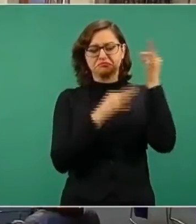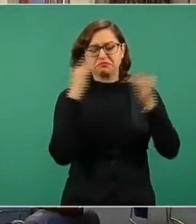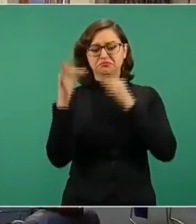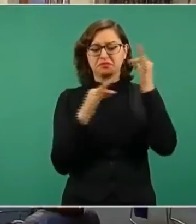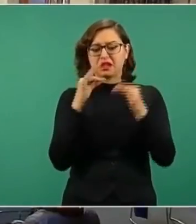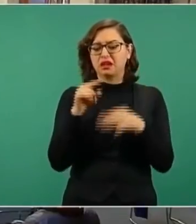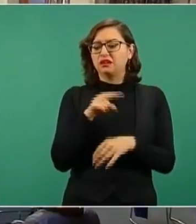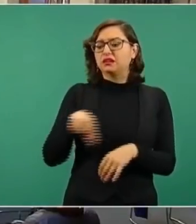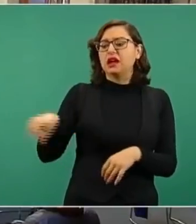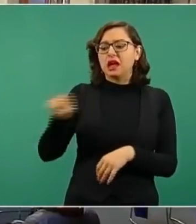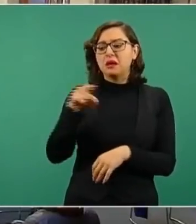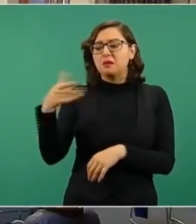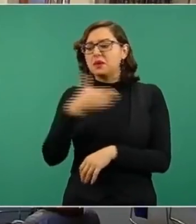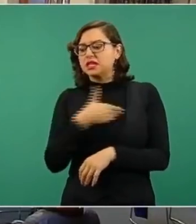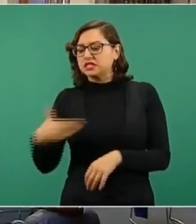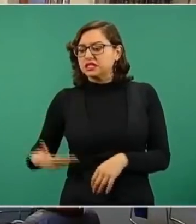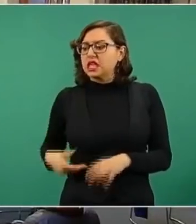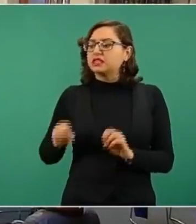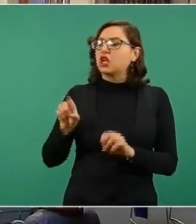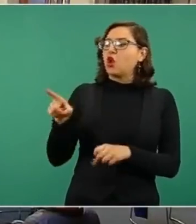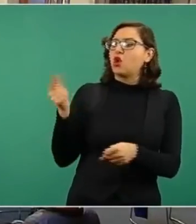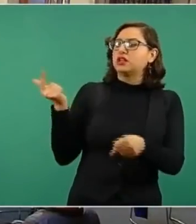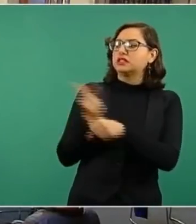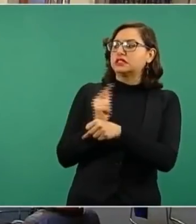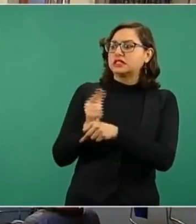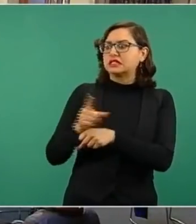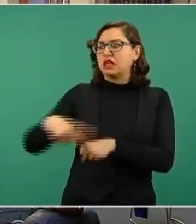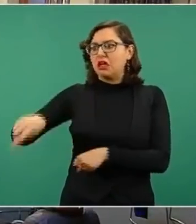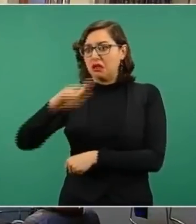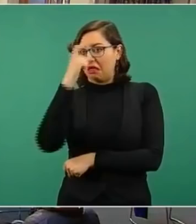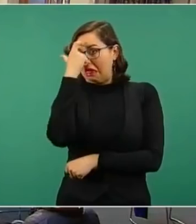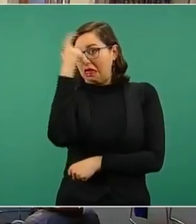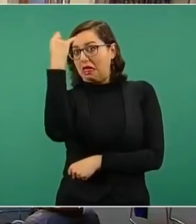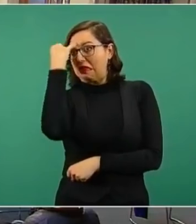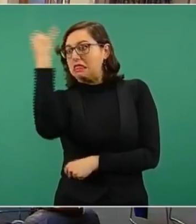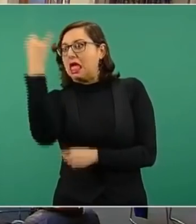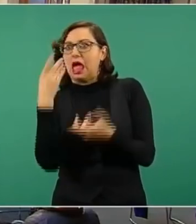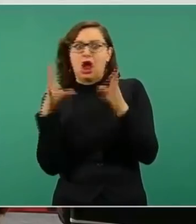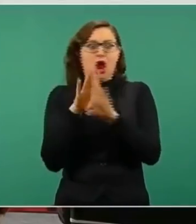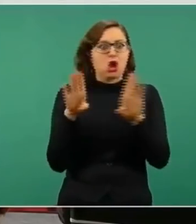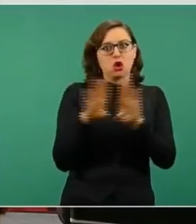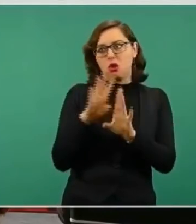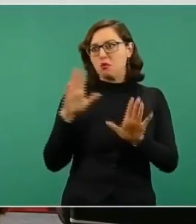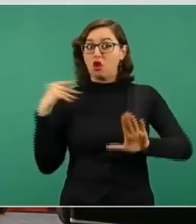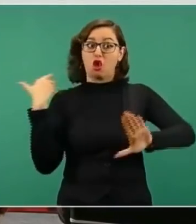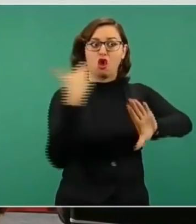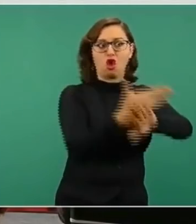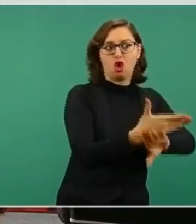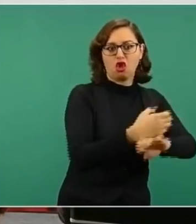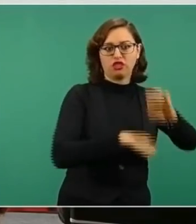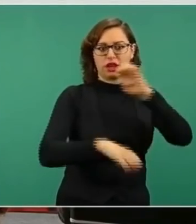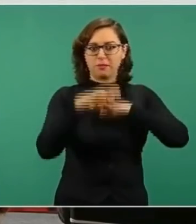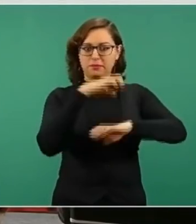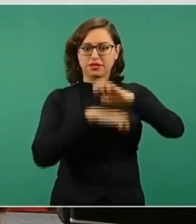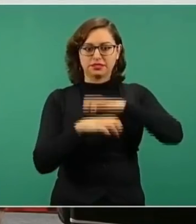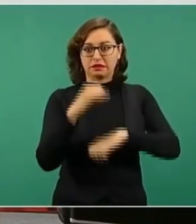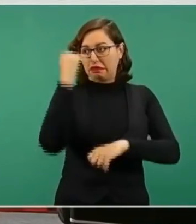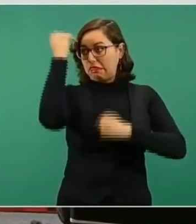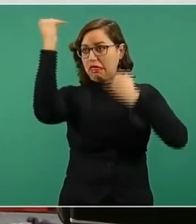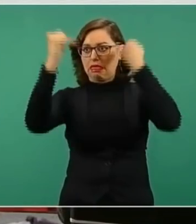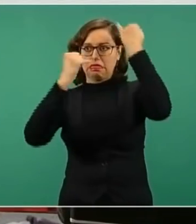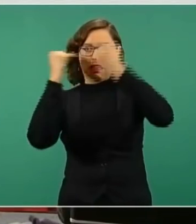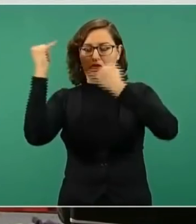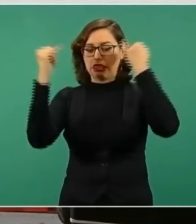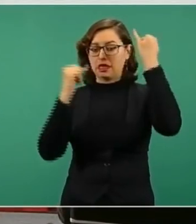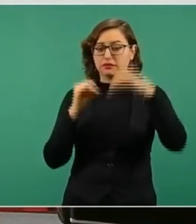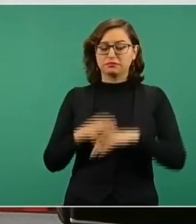inventado ese subsidio, ¿no? Que ya no sabían, ¿no?, digamos, ahora por dónde sacar o inventar cosas.